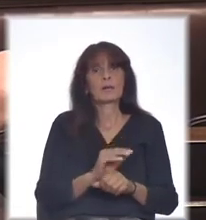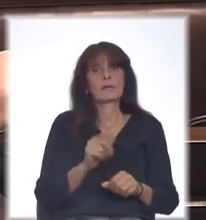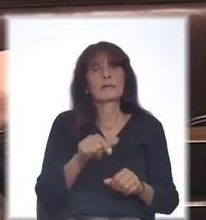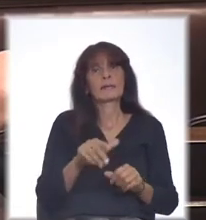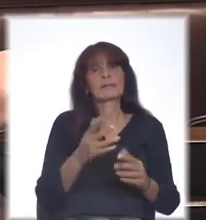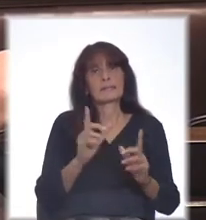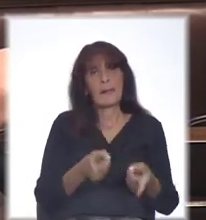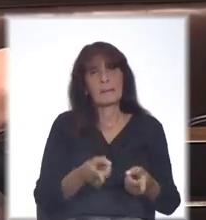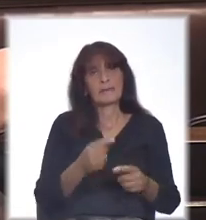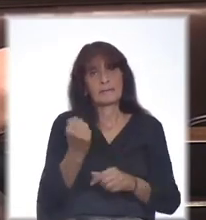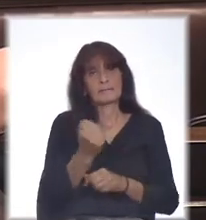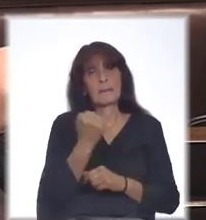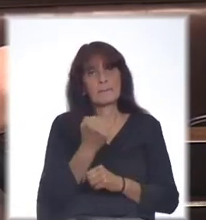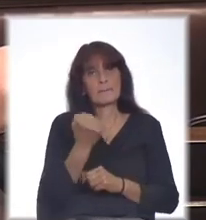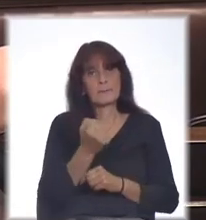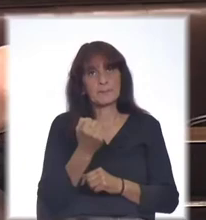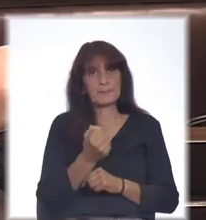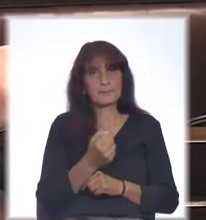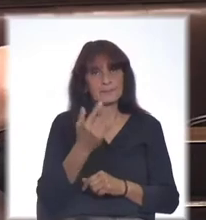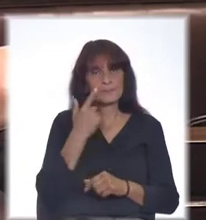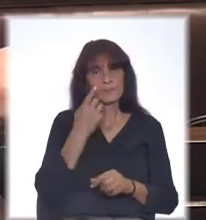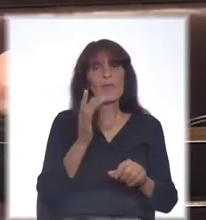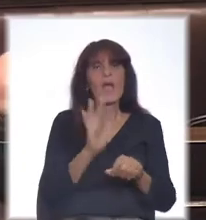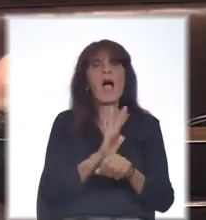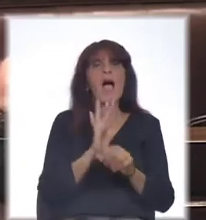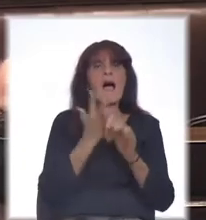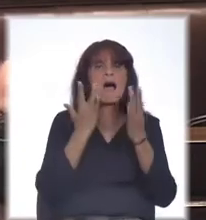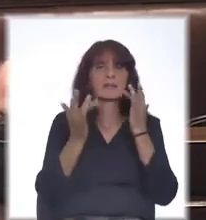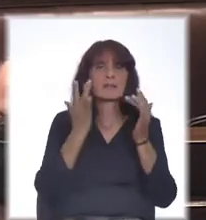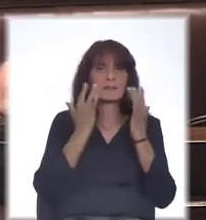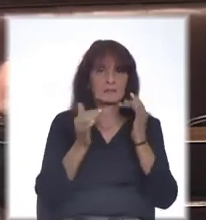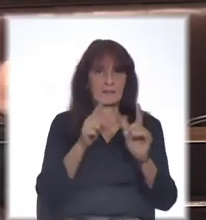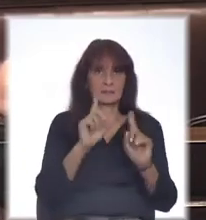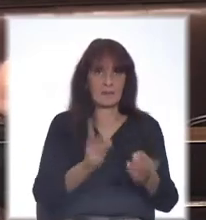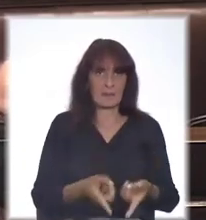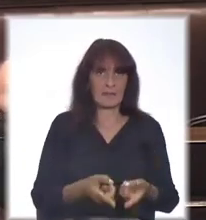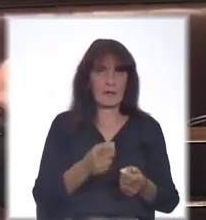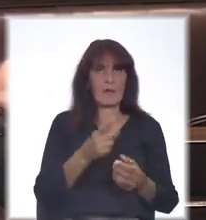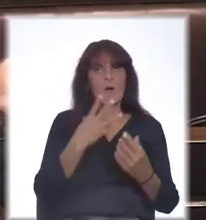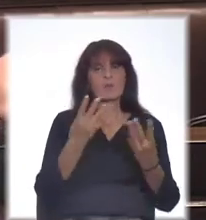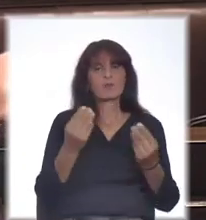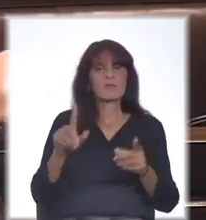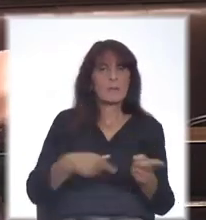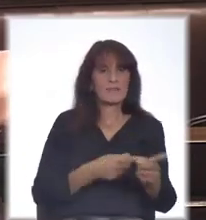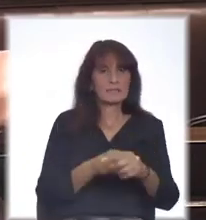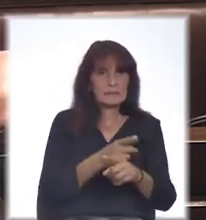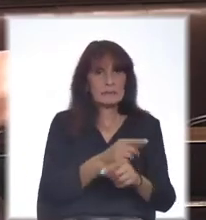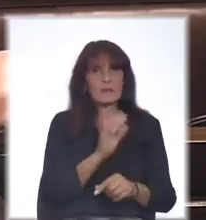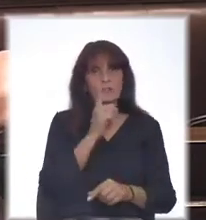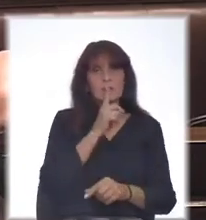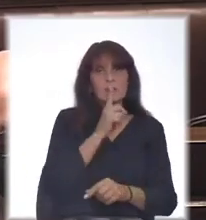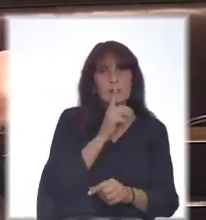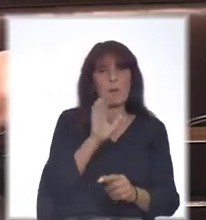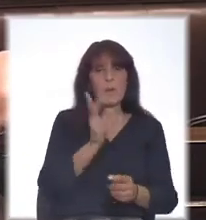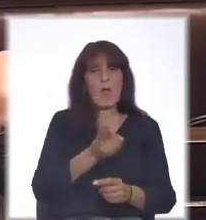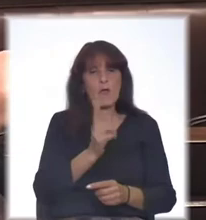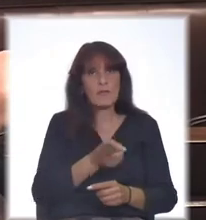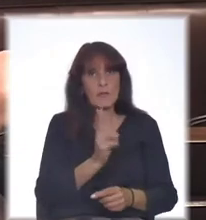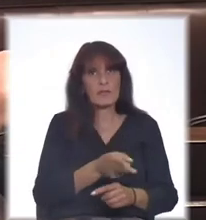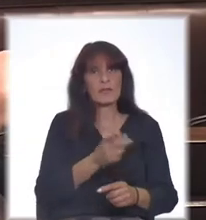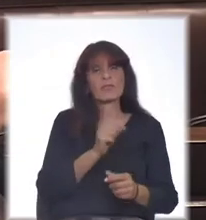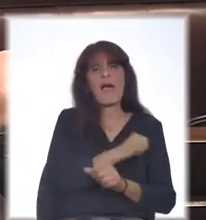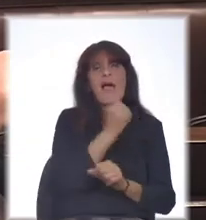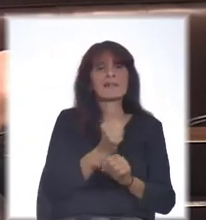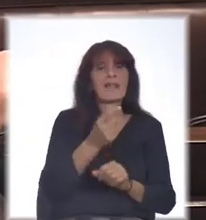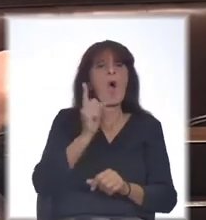muy importante. Decenas de artistas fueron íconos de la resistencia, muchas veces perseguidos, silenciados, prohibidos y en algunos casos hasta obligados